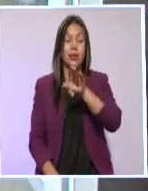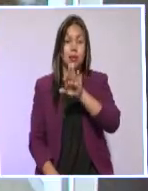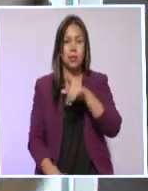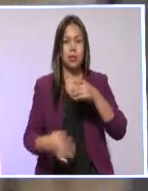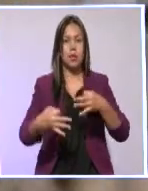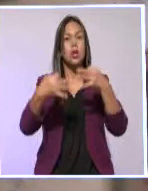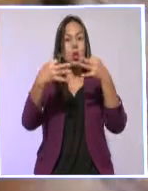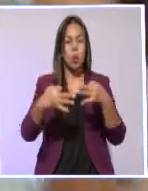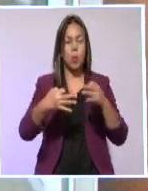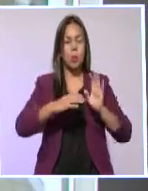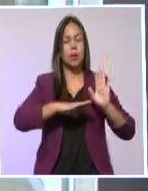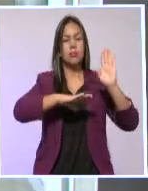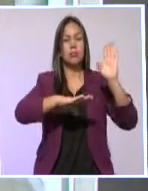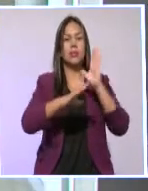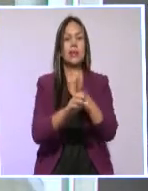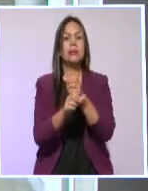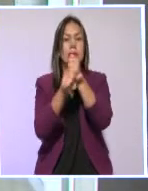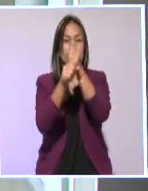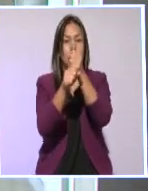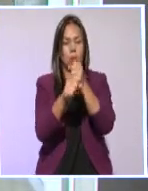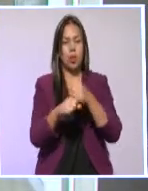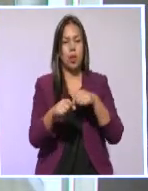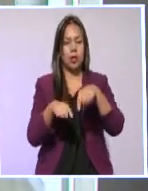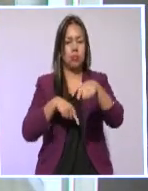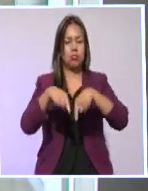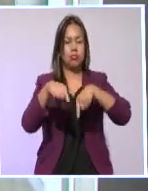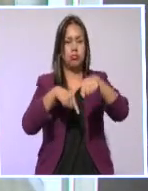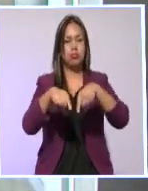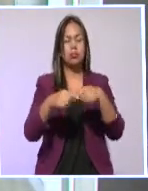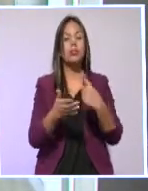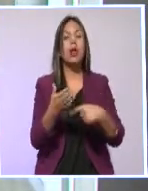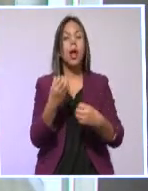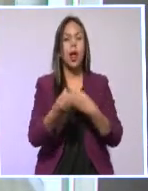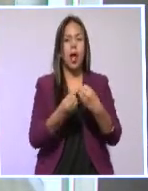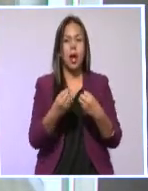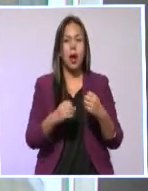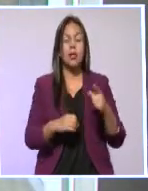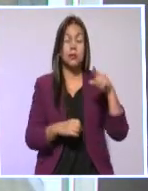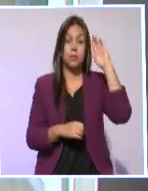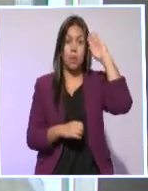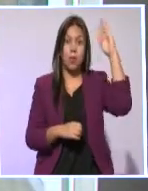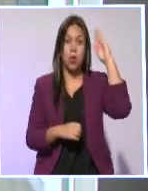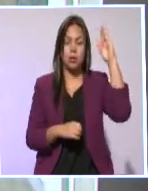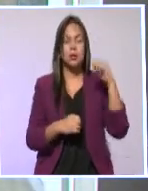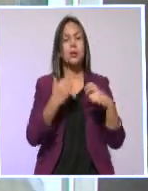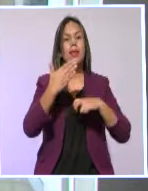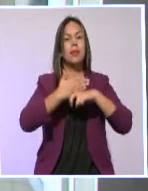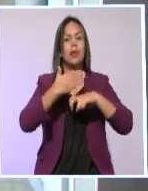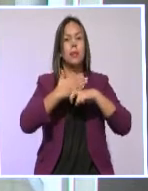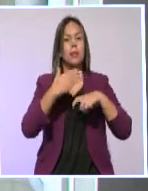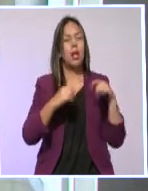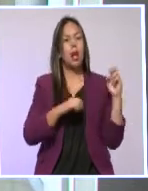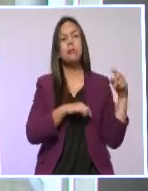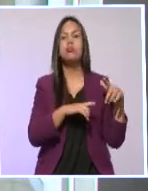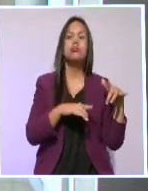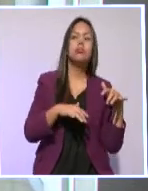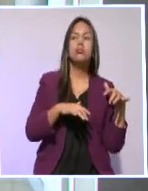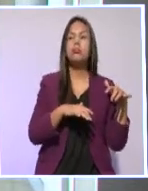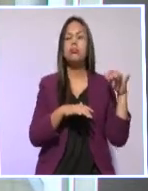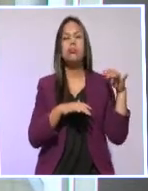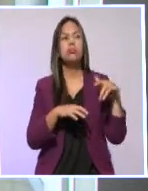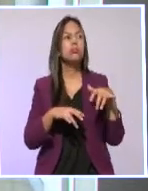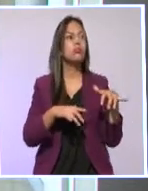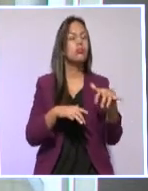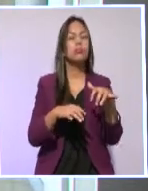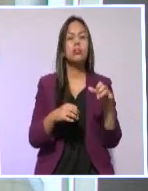cumplimiento también al Pacto de Seguridad Vial será también reforzar los controles en las terminales terrestres y también controlar el número